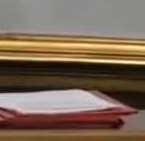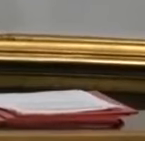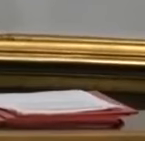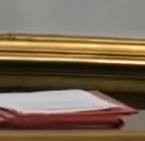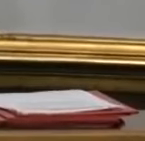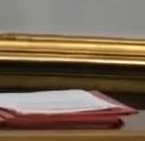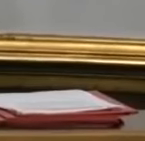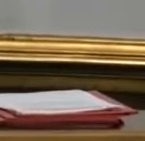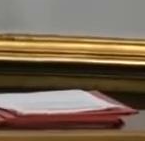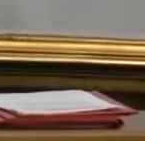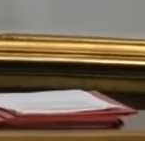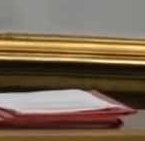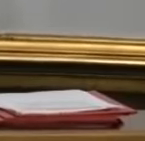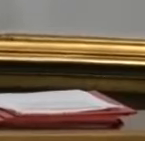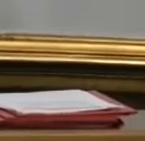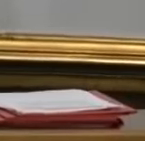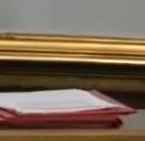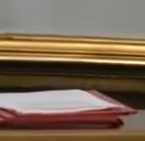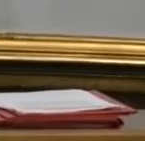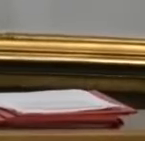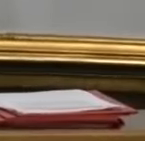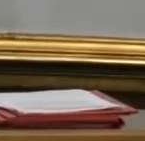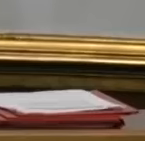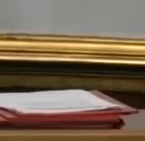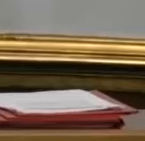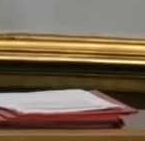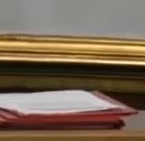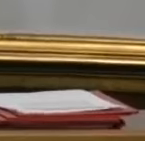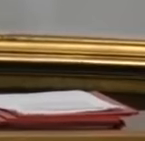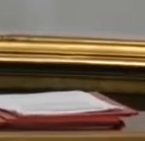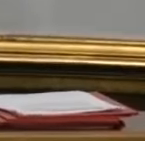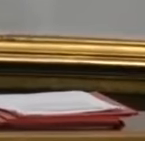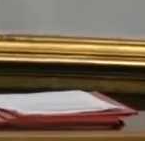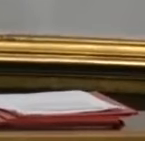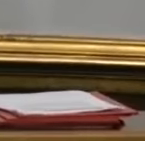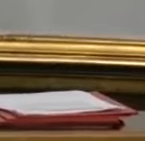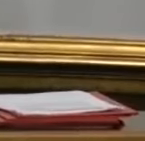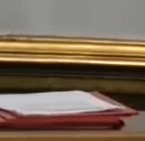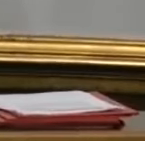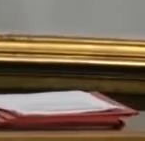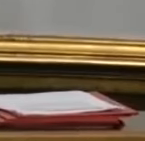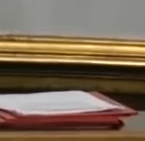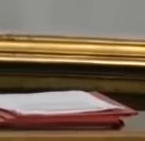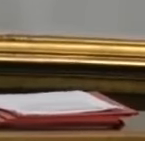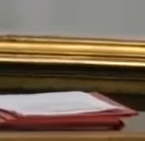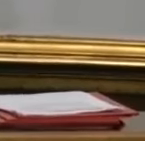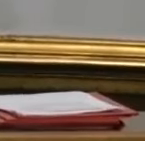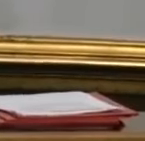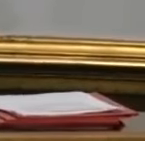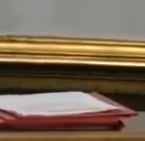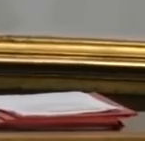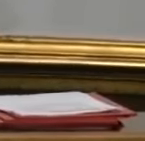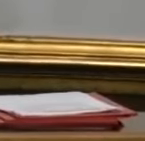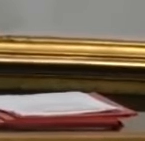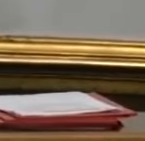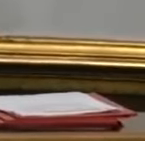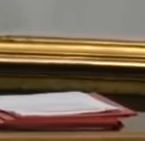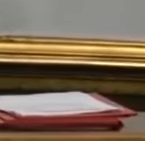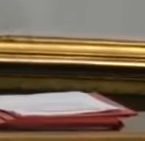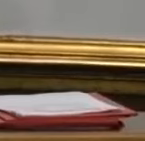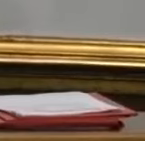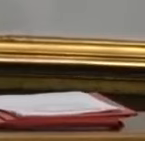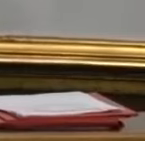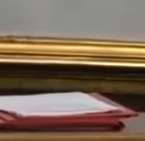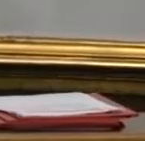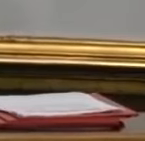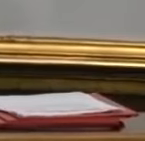la Asamblea Nacional, a su presidente, el diputado Rodolfo Crespo, a su expresidente, el diputado Pedro Infante, que enarbolaron